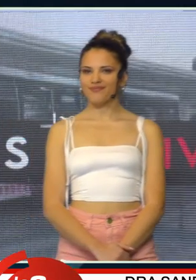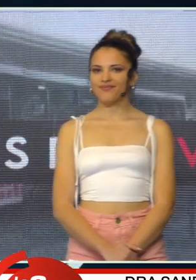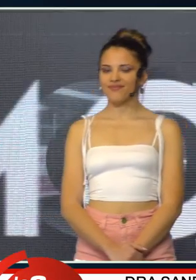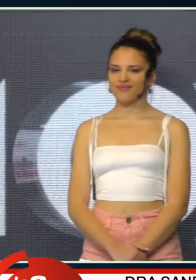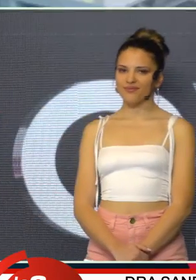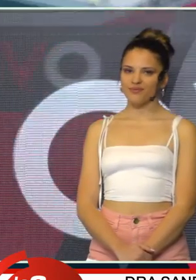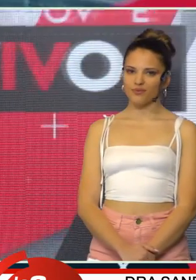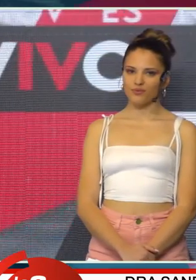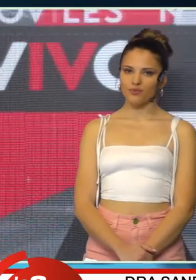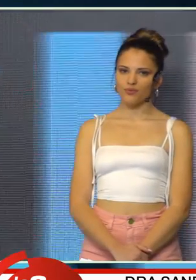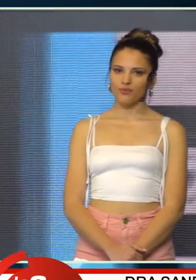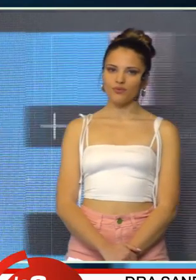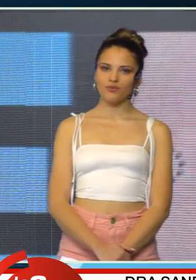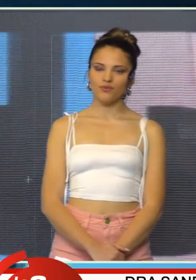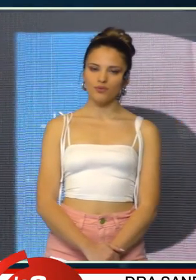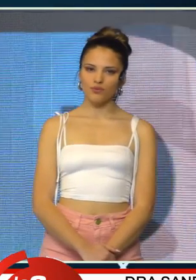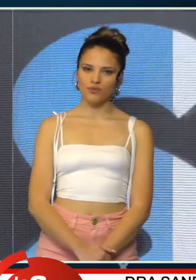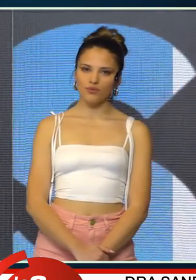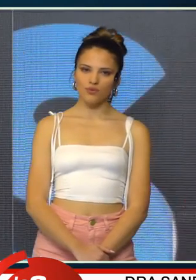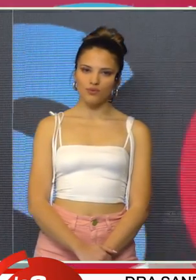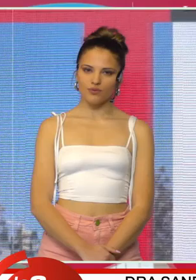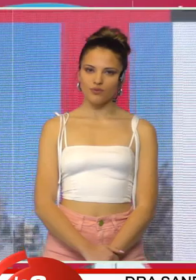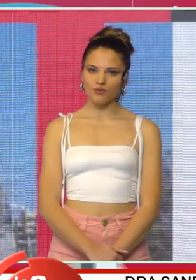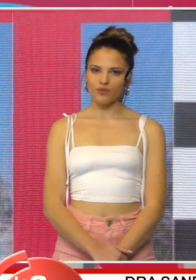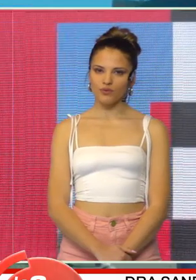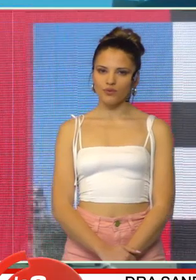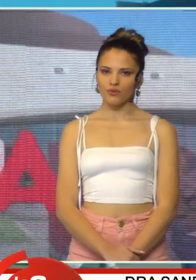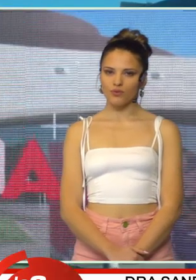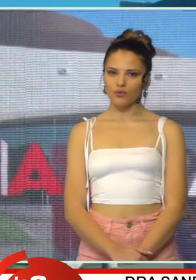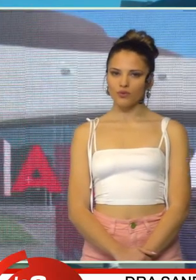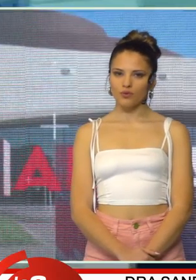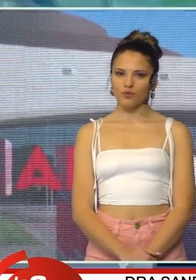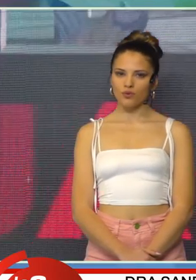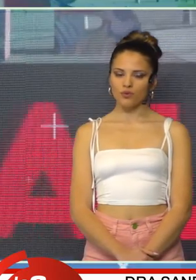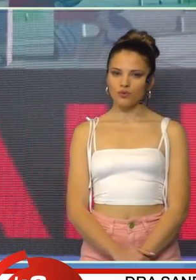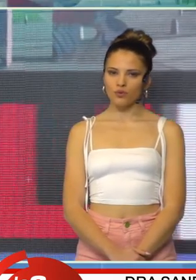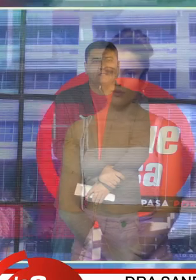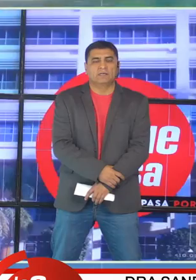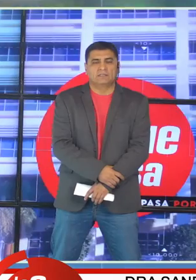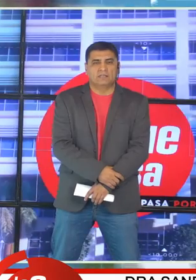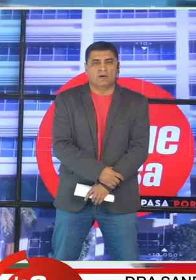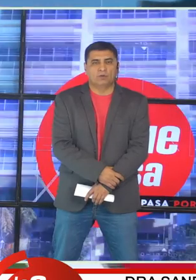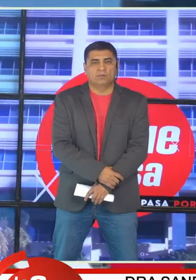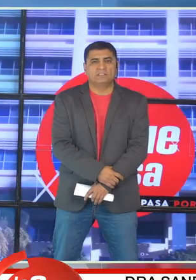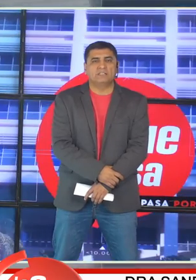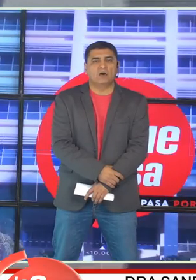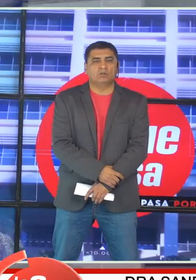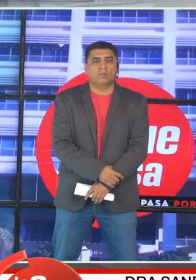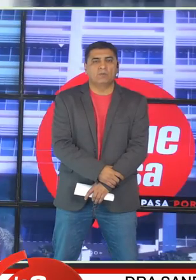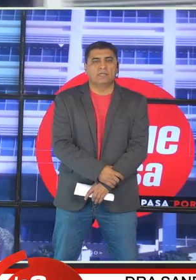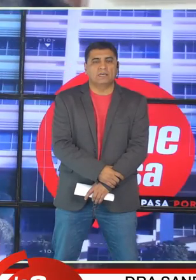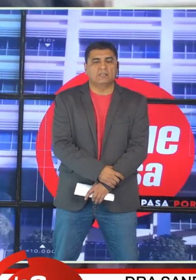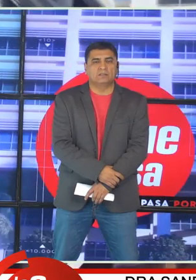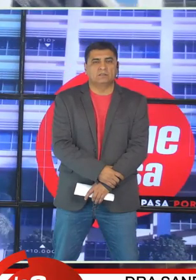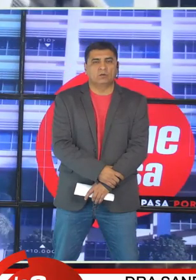¿esto dónde se va a realizar? ¿Se puede realizar en los principales centros de salud de la provincia o